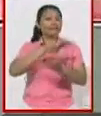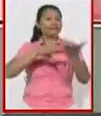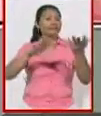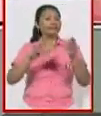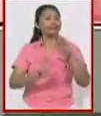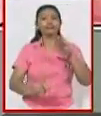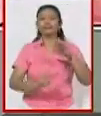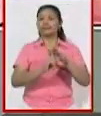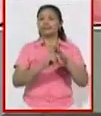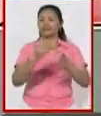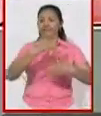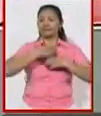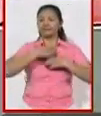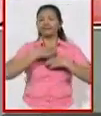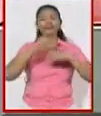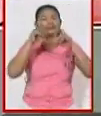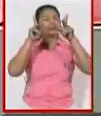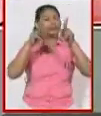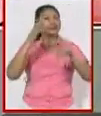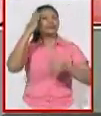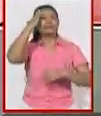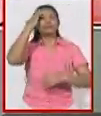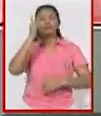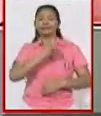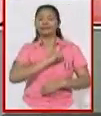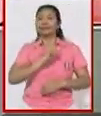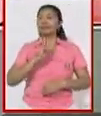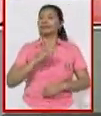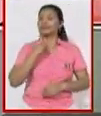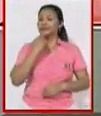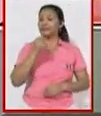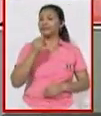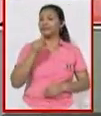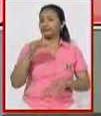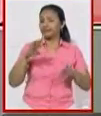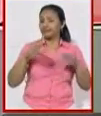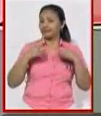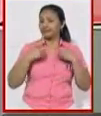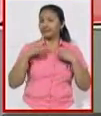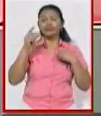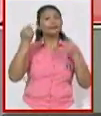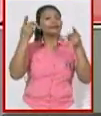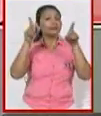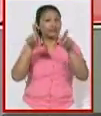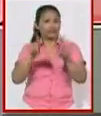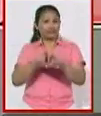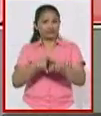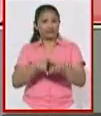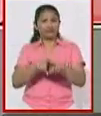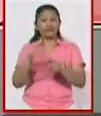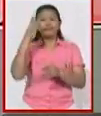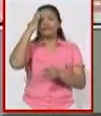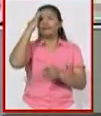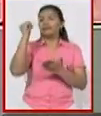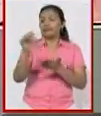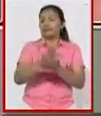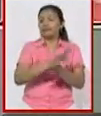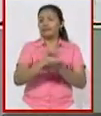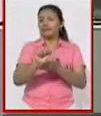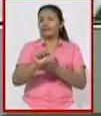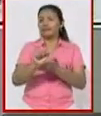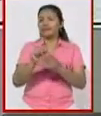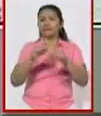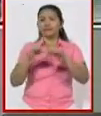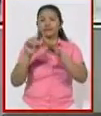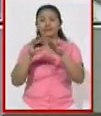Movilizaciones son producto de las molestias que tiene la gente por el fallo del Tribunal Constitucional, pero ellos no están de acuerdo con los destrozos que se realizan en